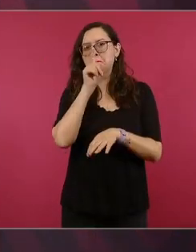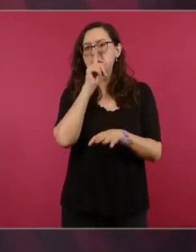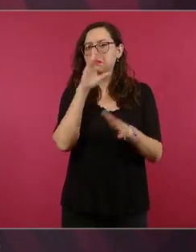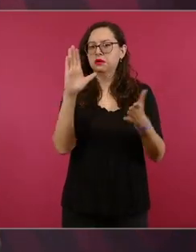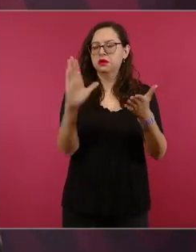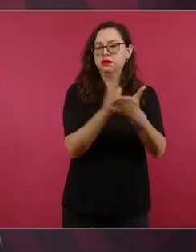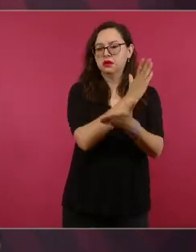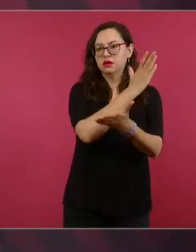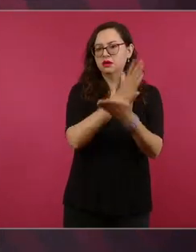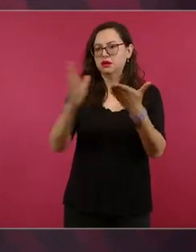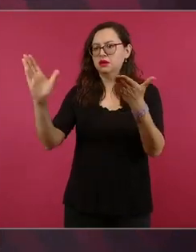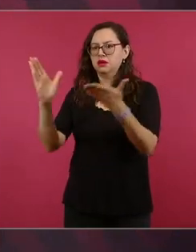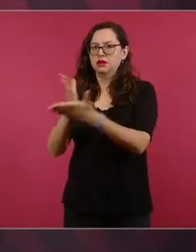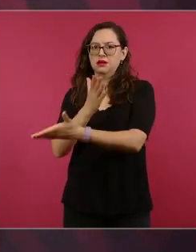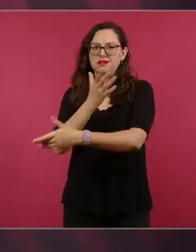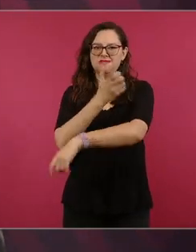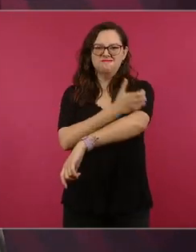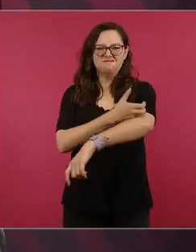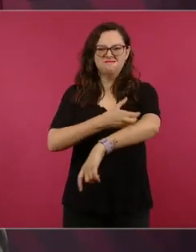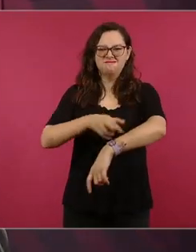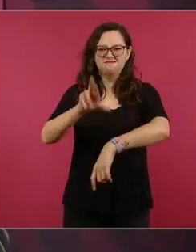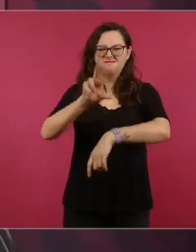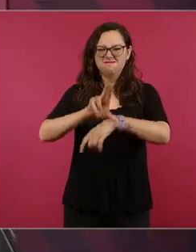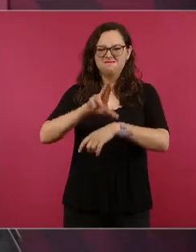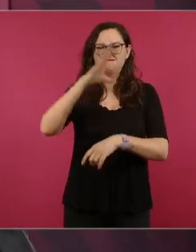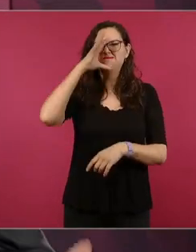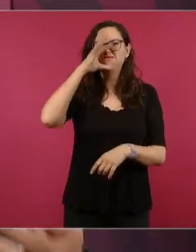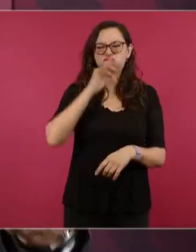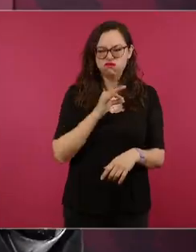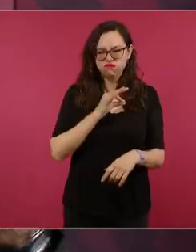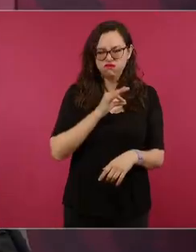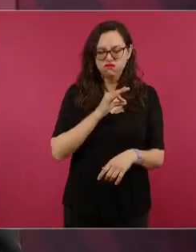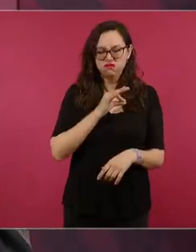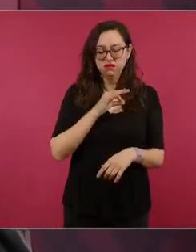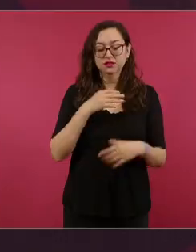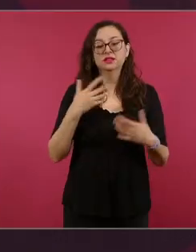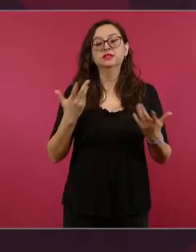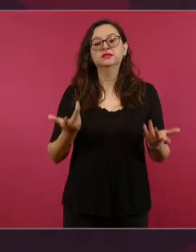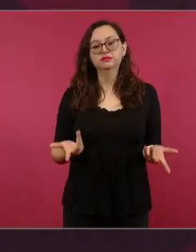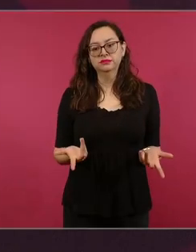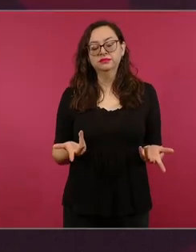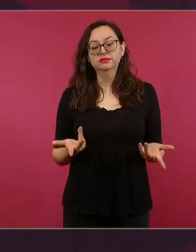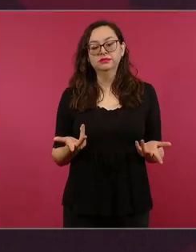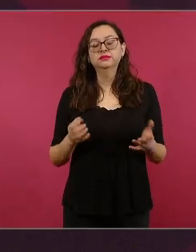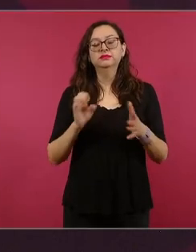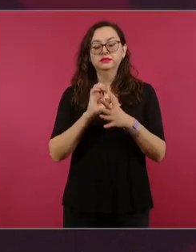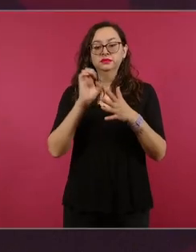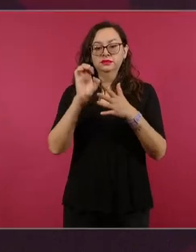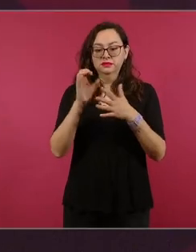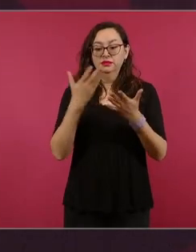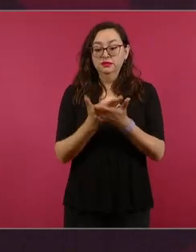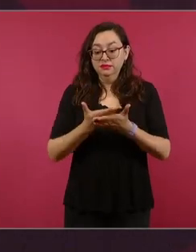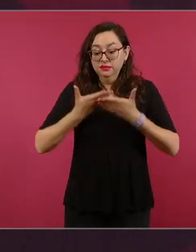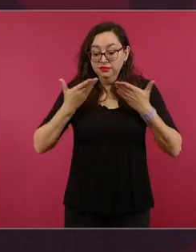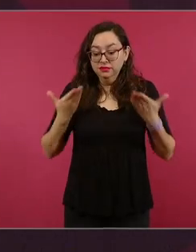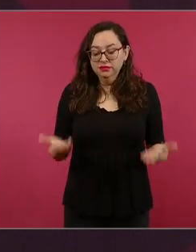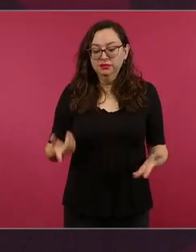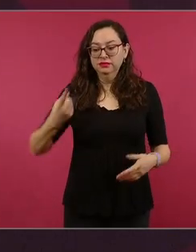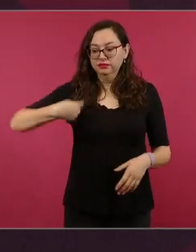Entonces, elementos a favor, esta coordinación.